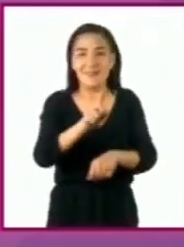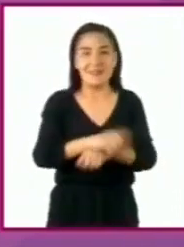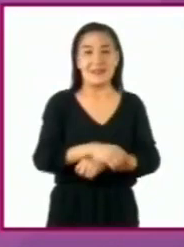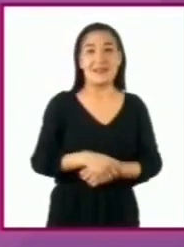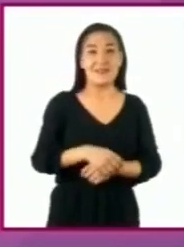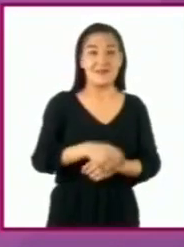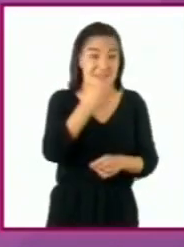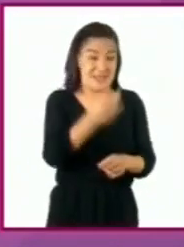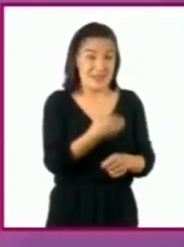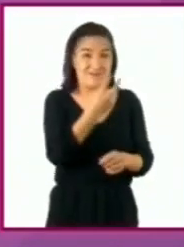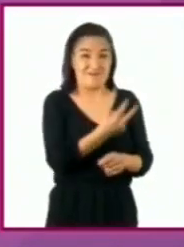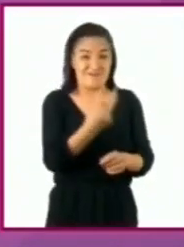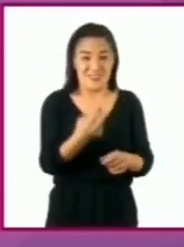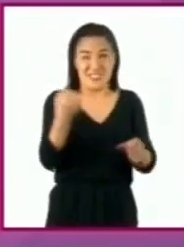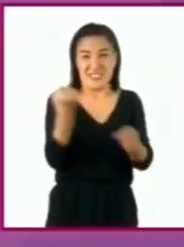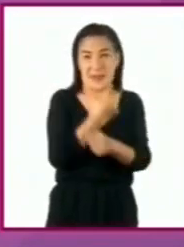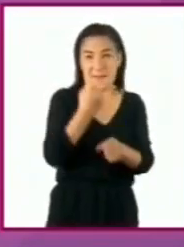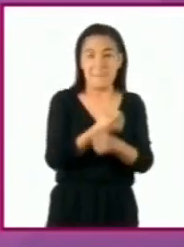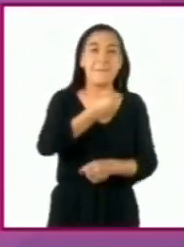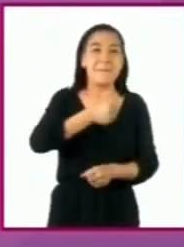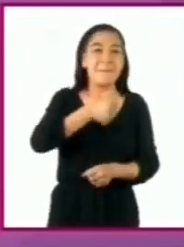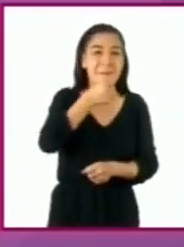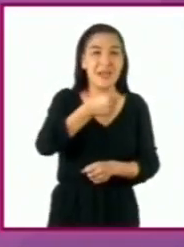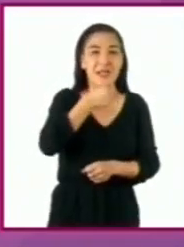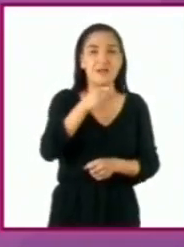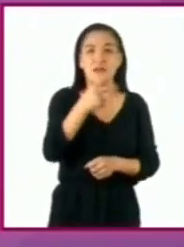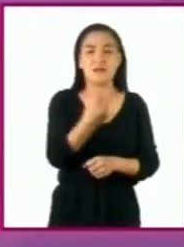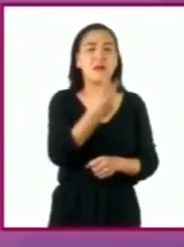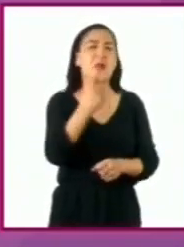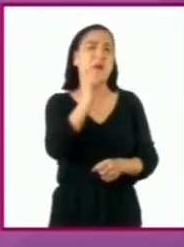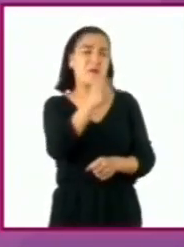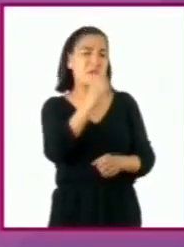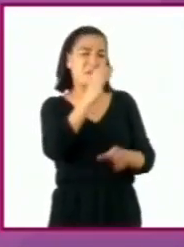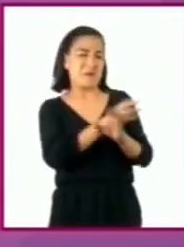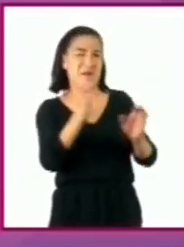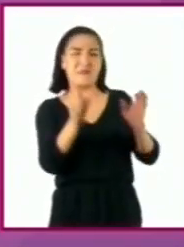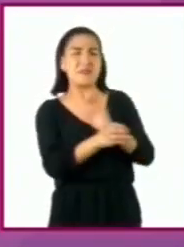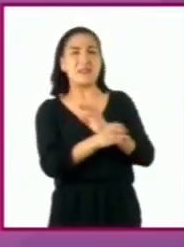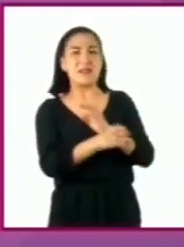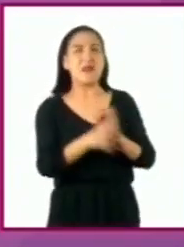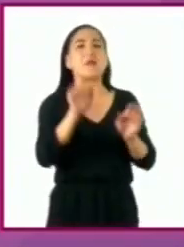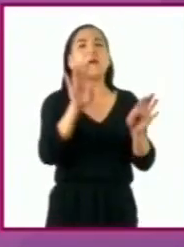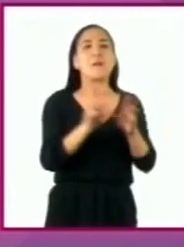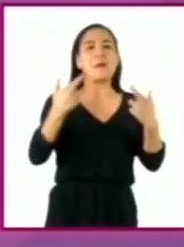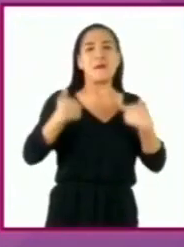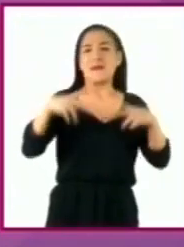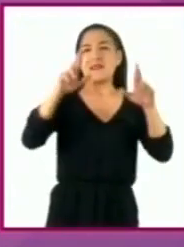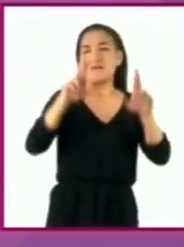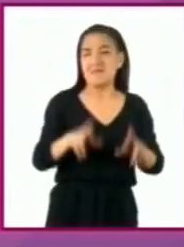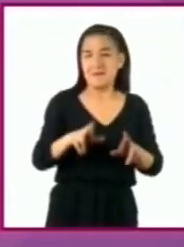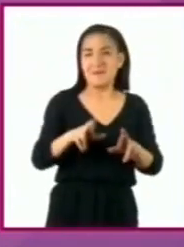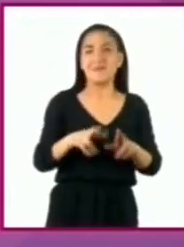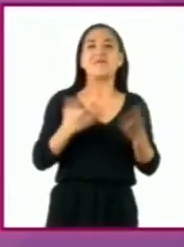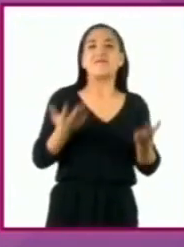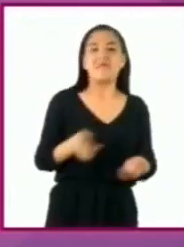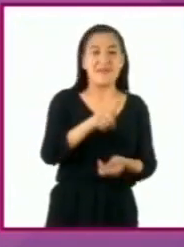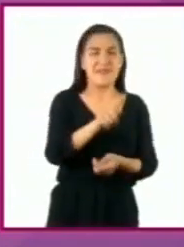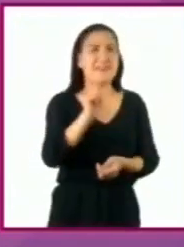2 zapatos viejos son más que un objeto o su representación.